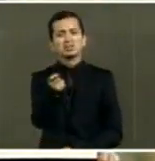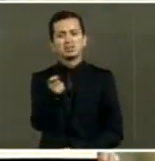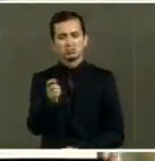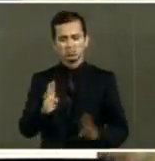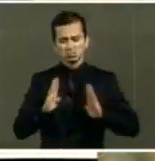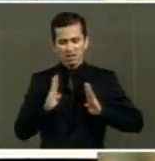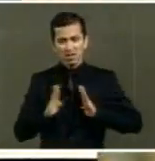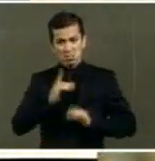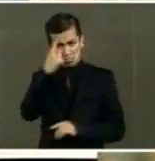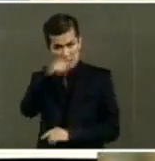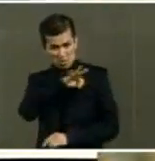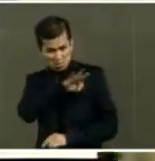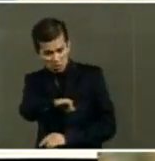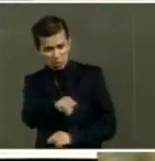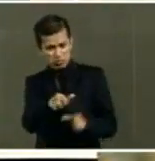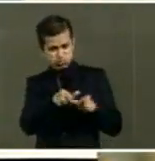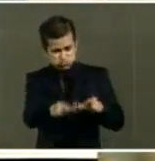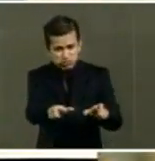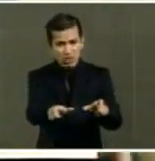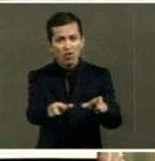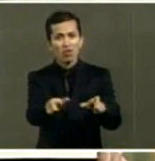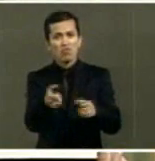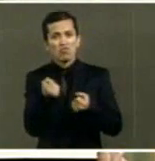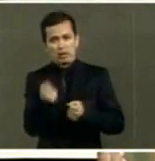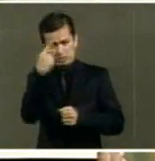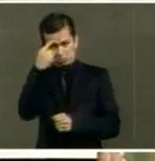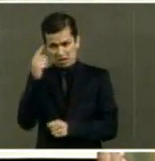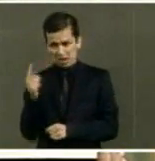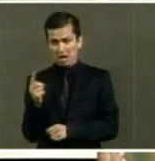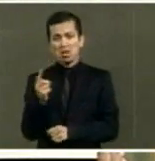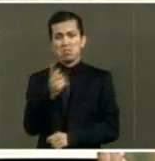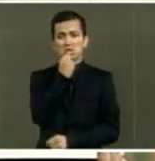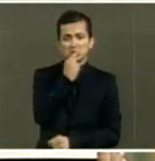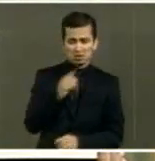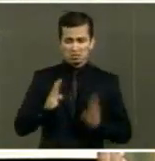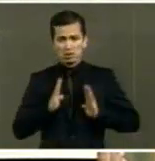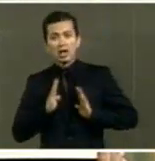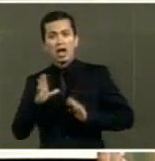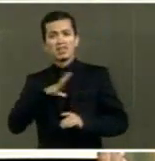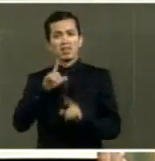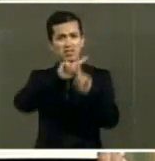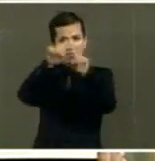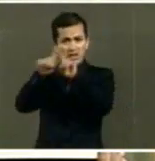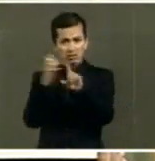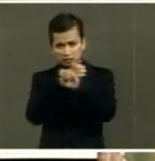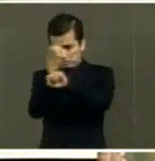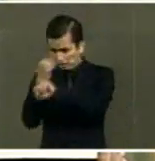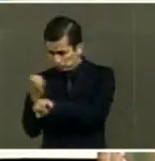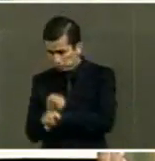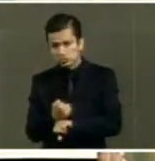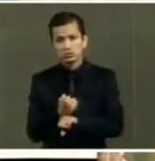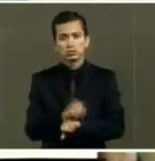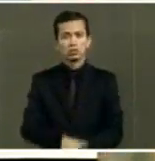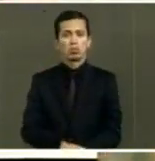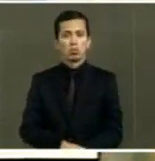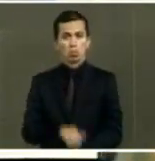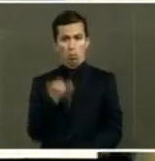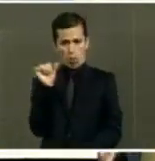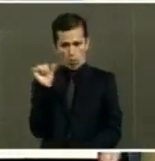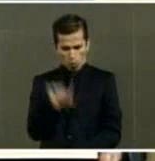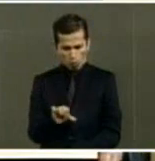instituciones federales, que son las fuerzas públicas reintegradas en muchos estados de la República. Hasta hoy han